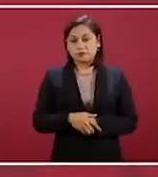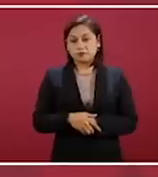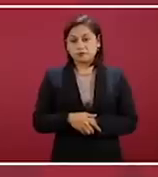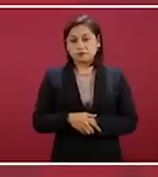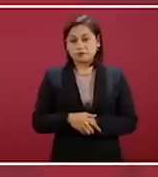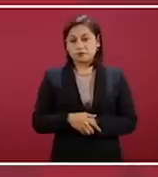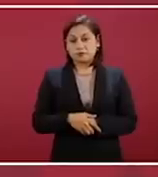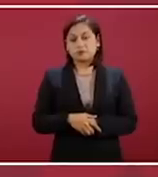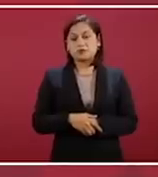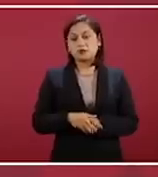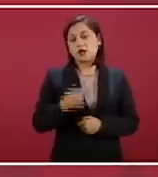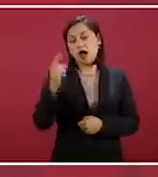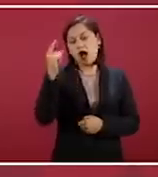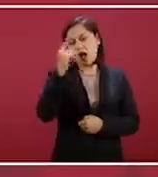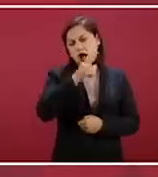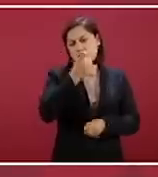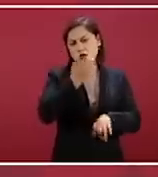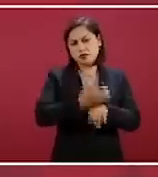hace una expresión